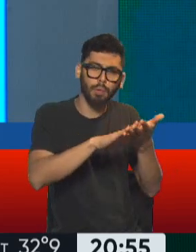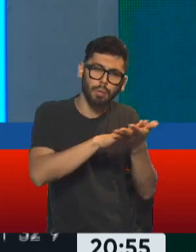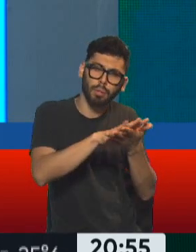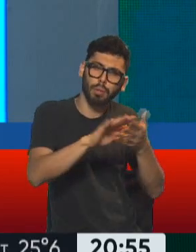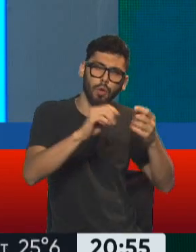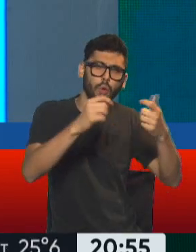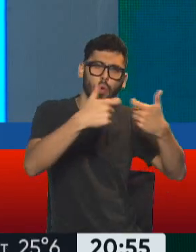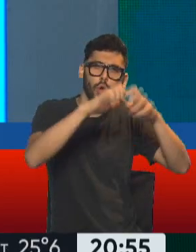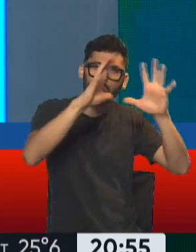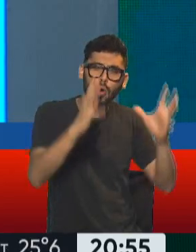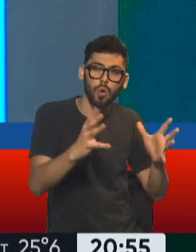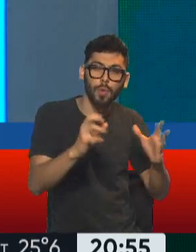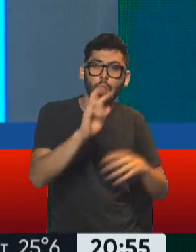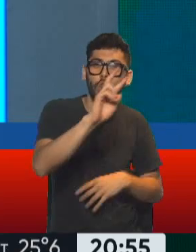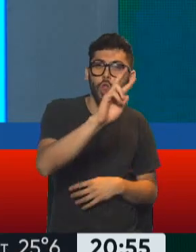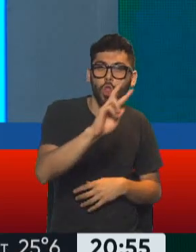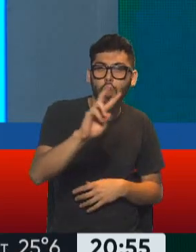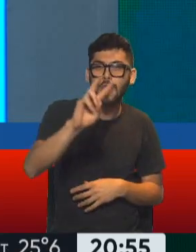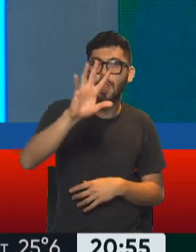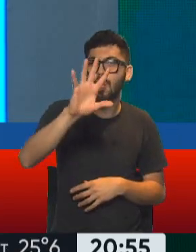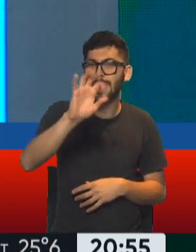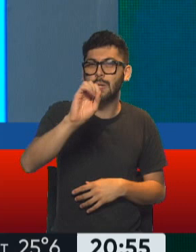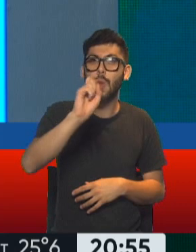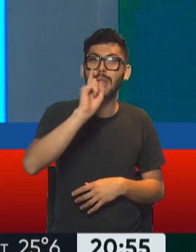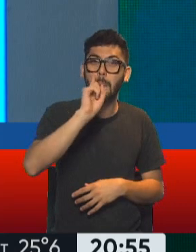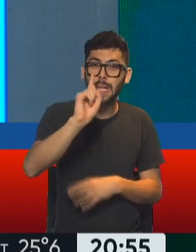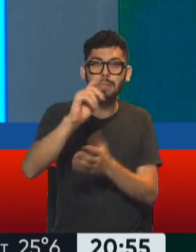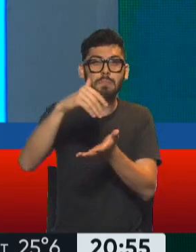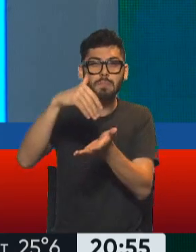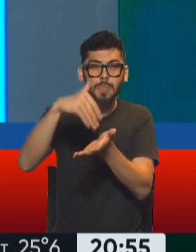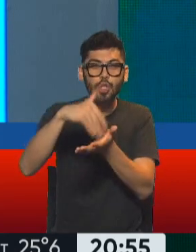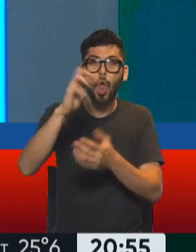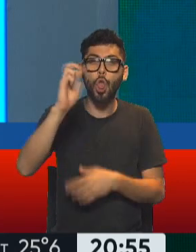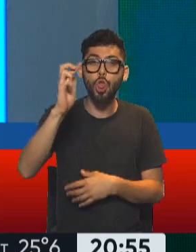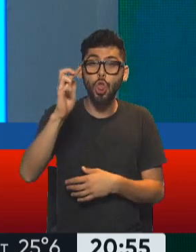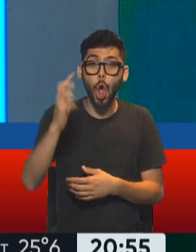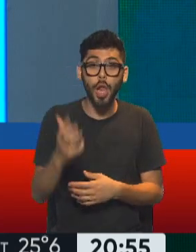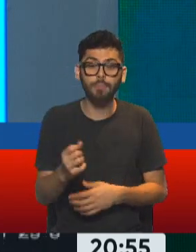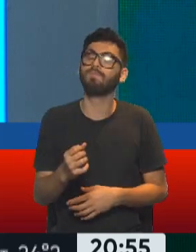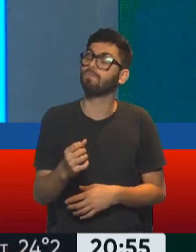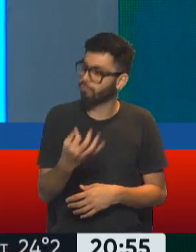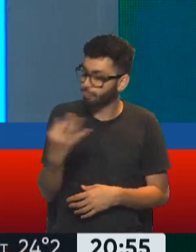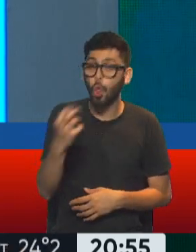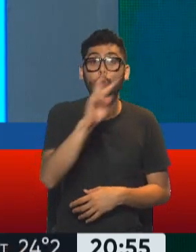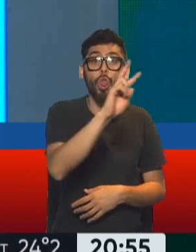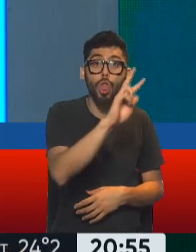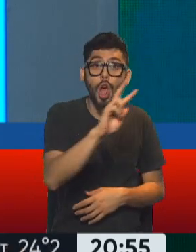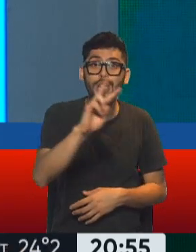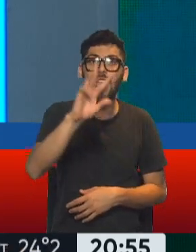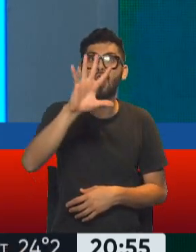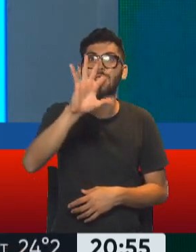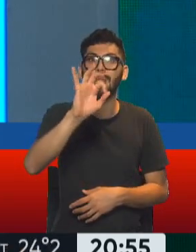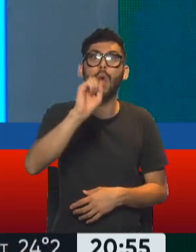jugaron 250.000 millones de dólares corre abiertos 50 mil millones de